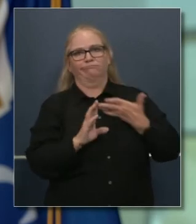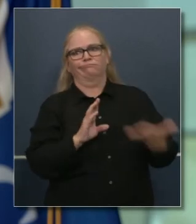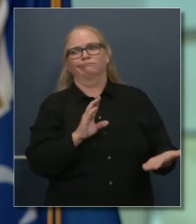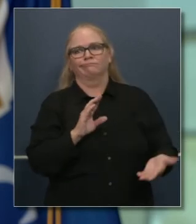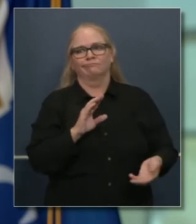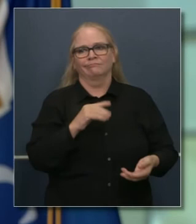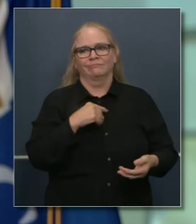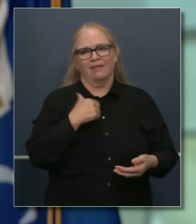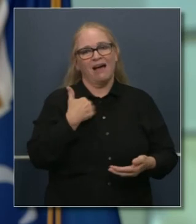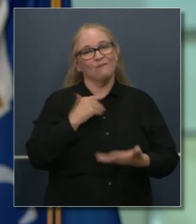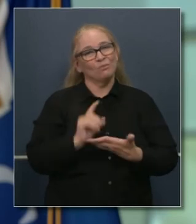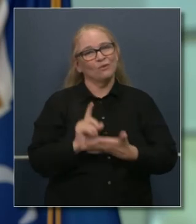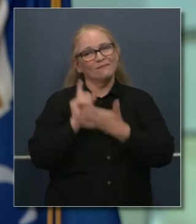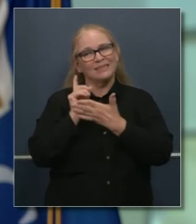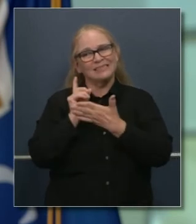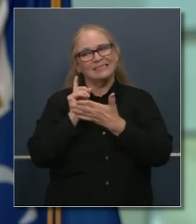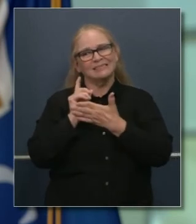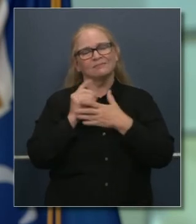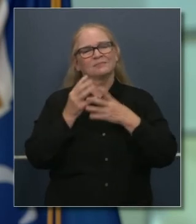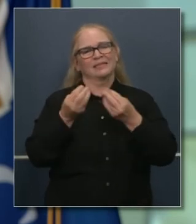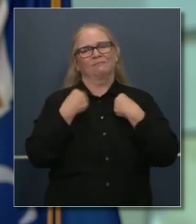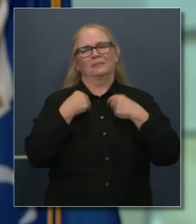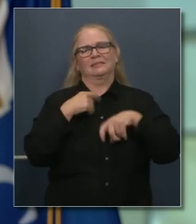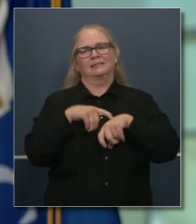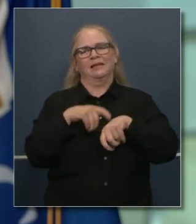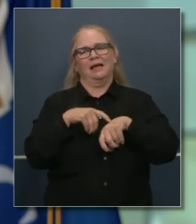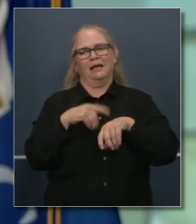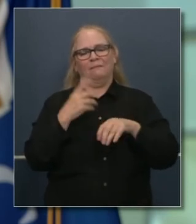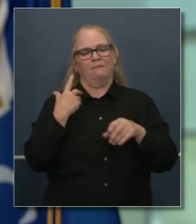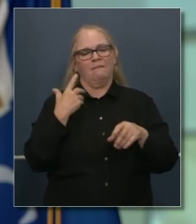ciertamente por el privilegio de tener ese tiempo